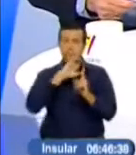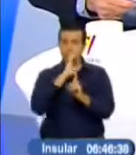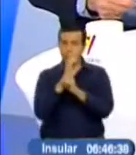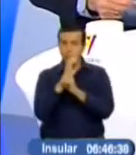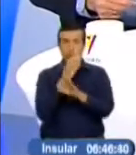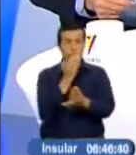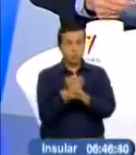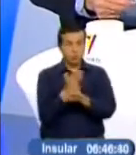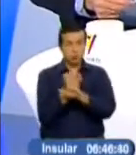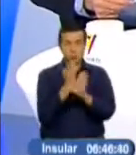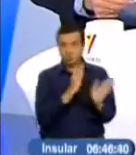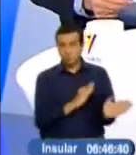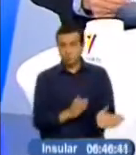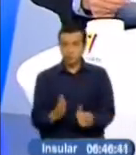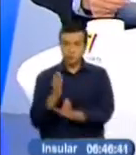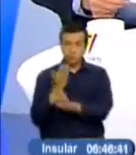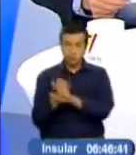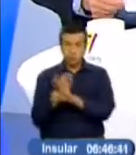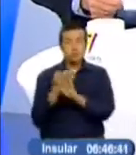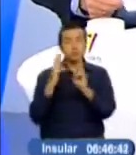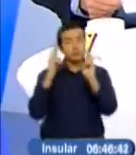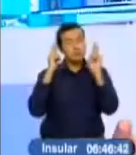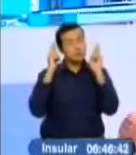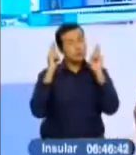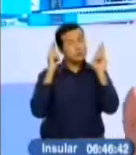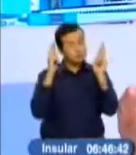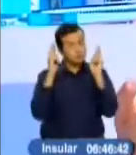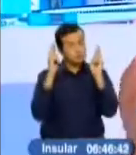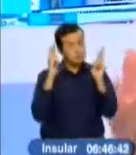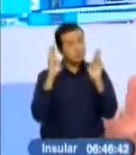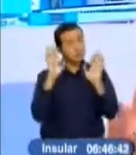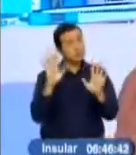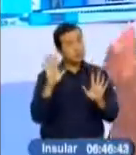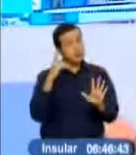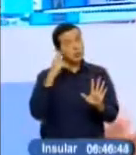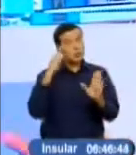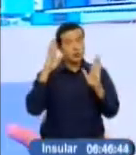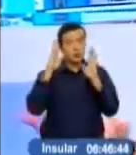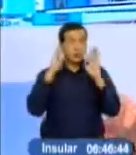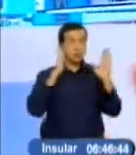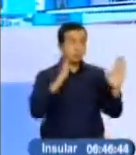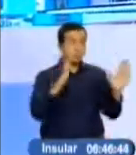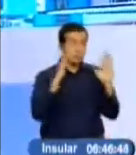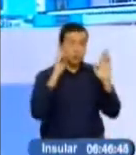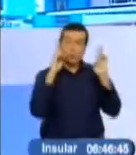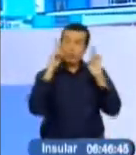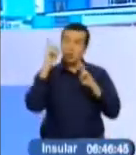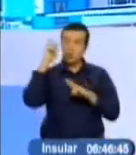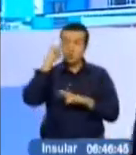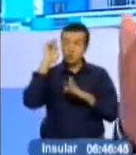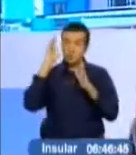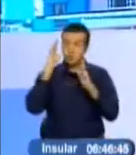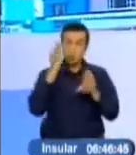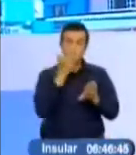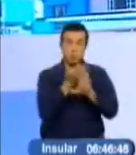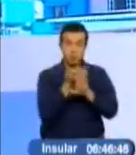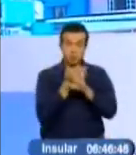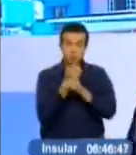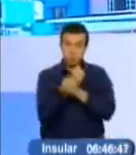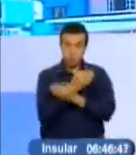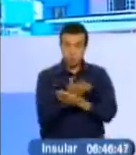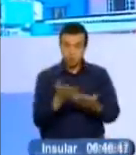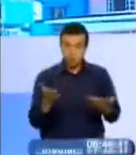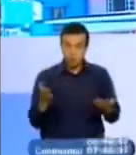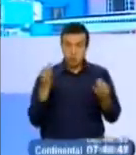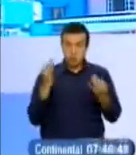sino propuestas para el sector rural ojalá haya oídos receptivos en el gobierno para que estas propuestas que